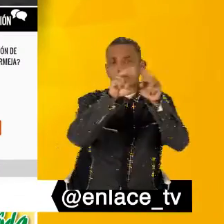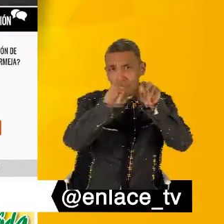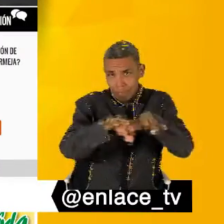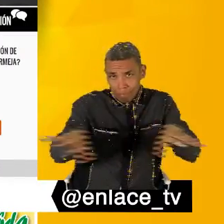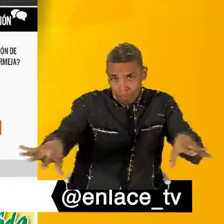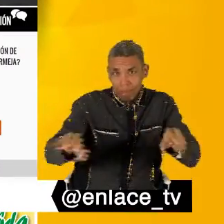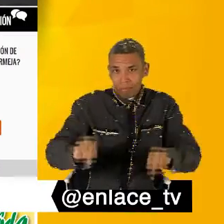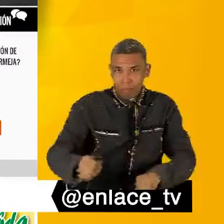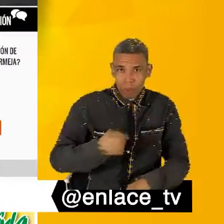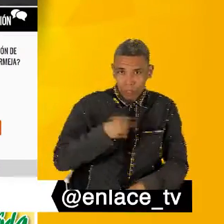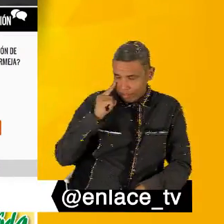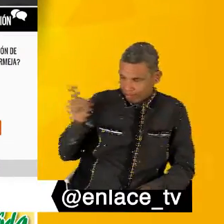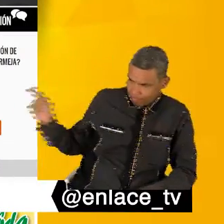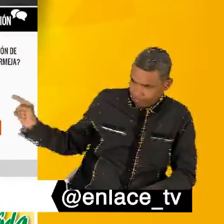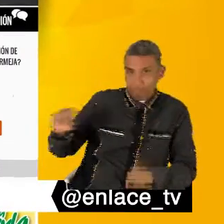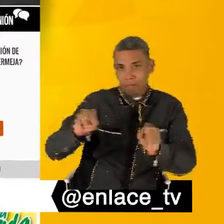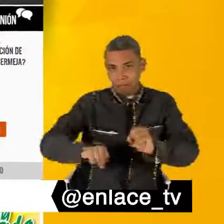página